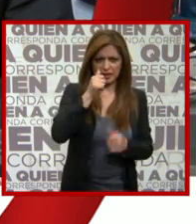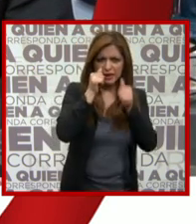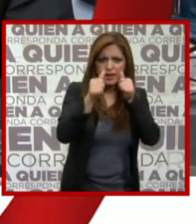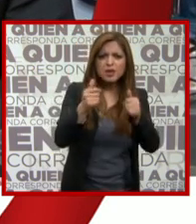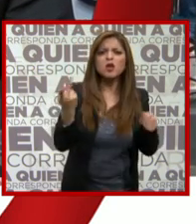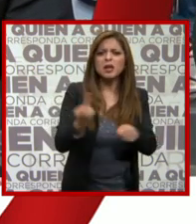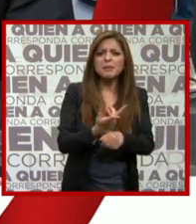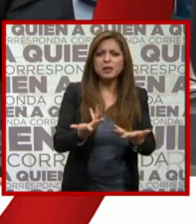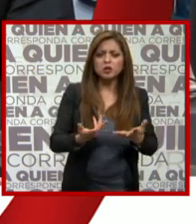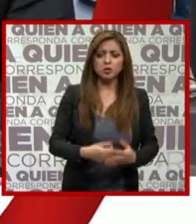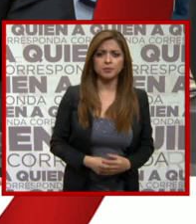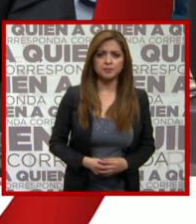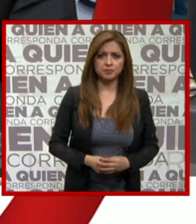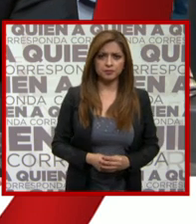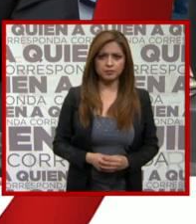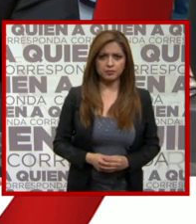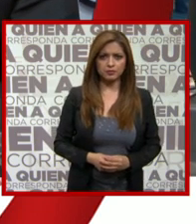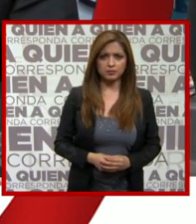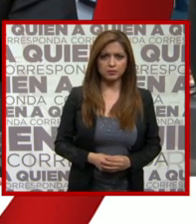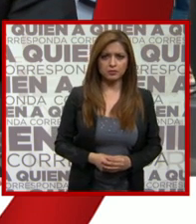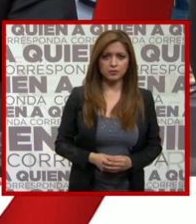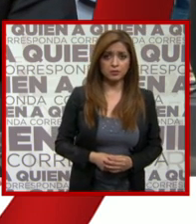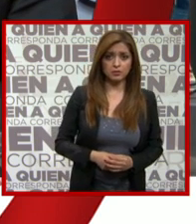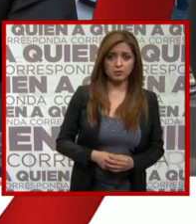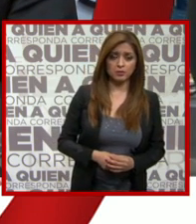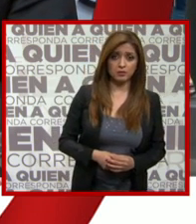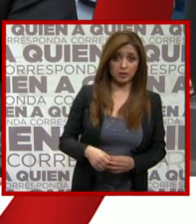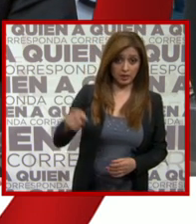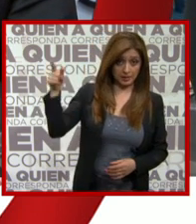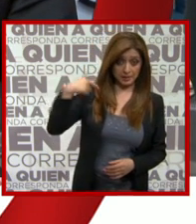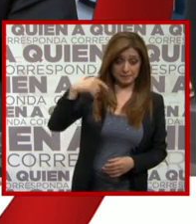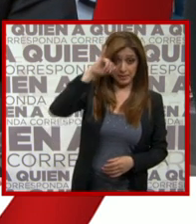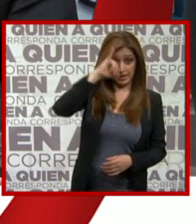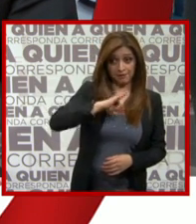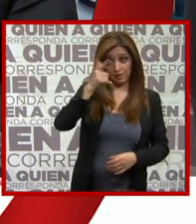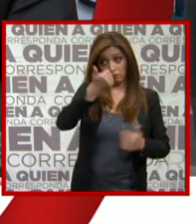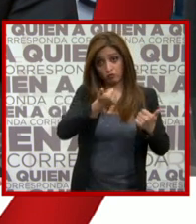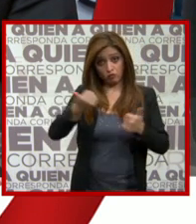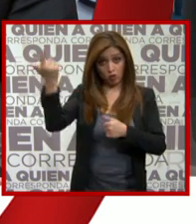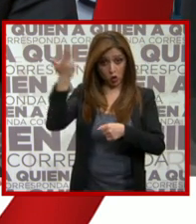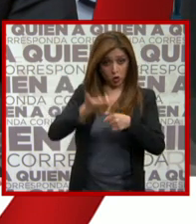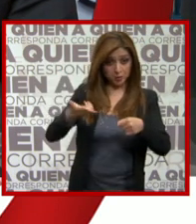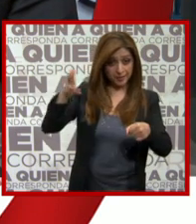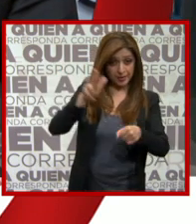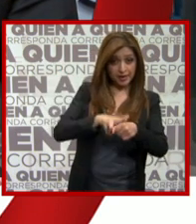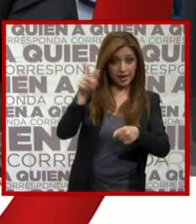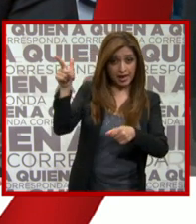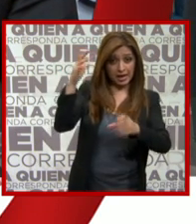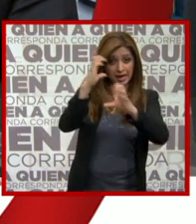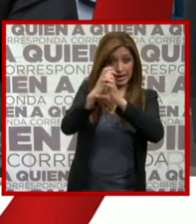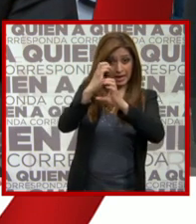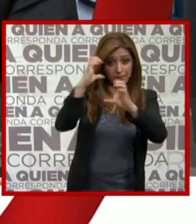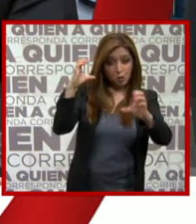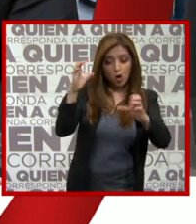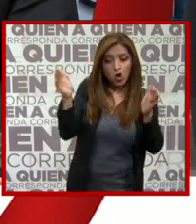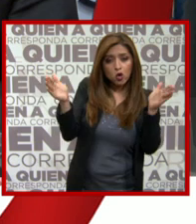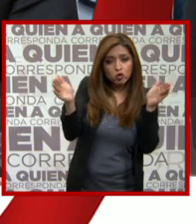¿Qué te dijo? No, yo caí. Bueno, él me llevó al hospital supuestamente en una camioneta